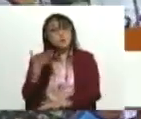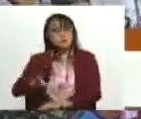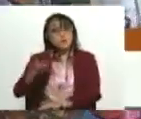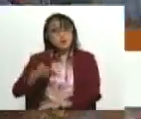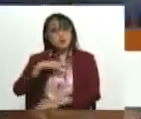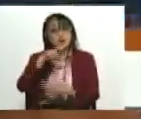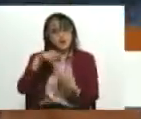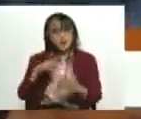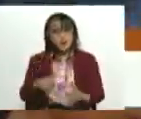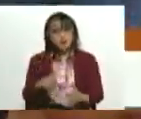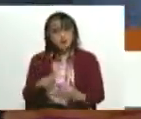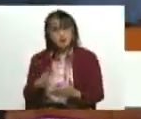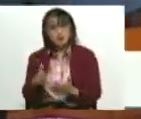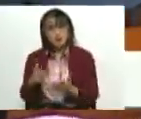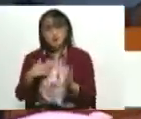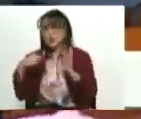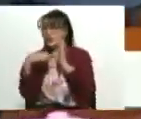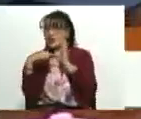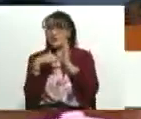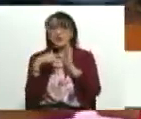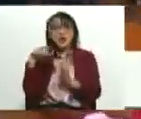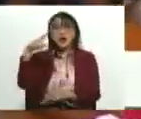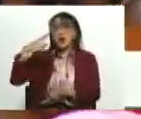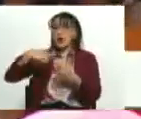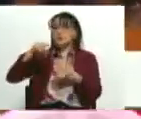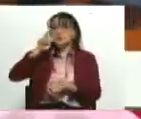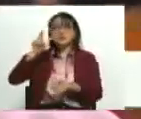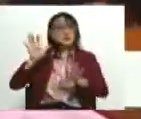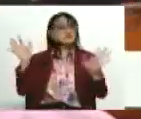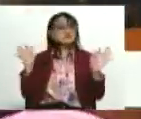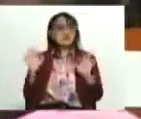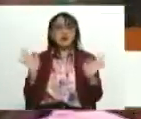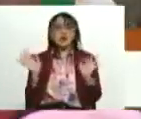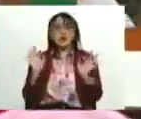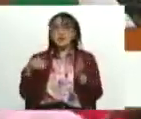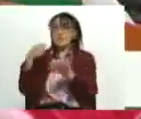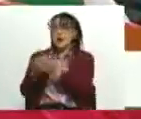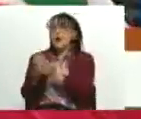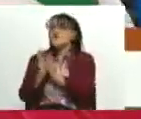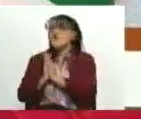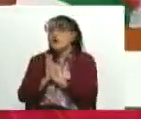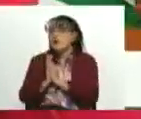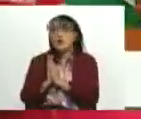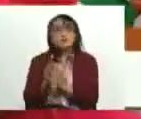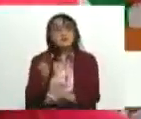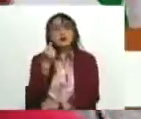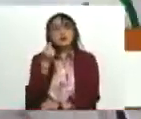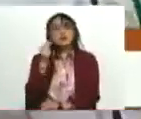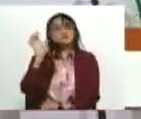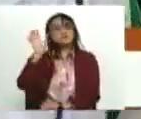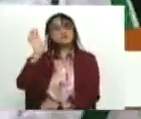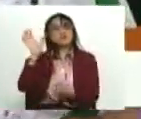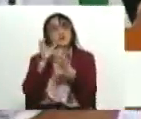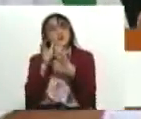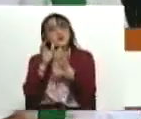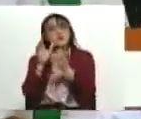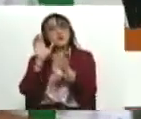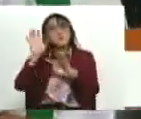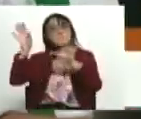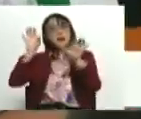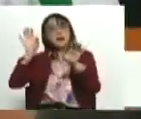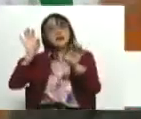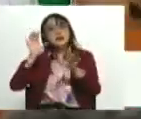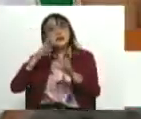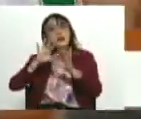revolución. No le debemos nada a nadie. No tenemos que pagarle favores a ningún imperio del mundo.